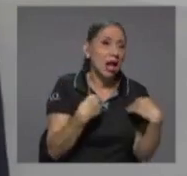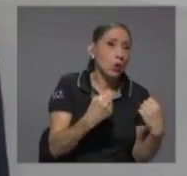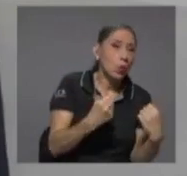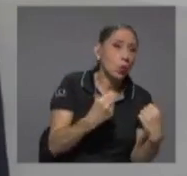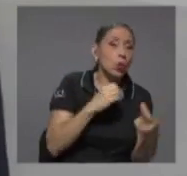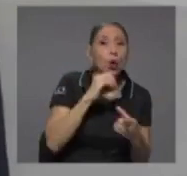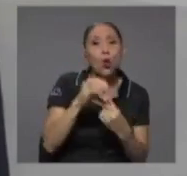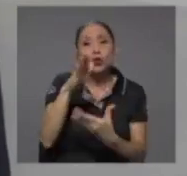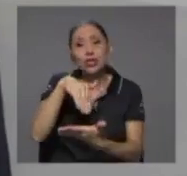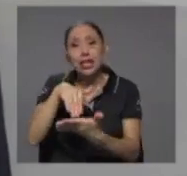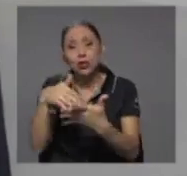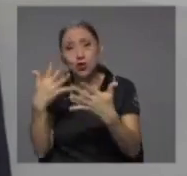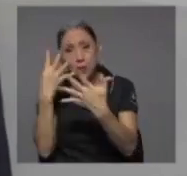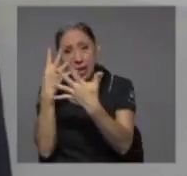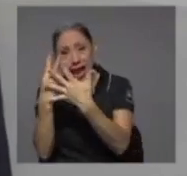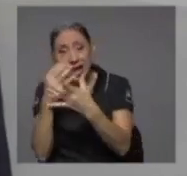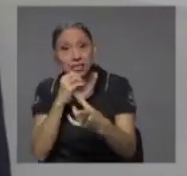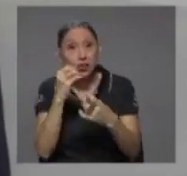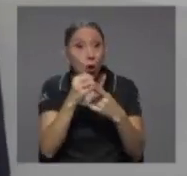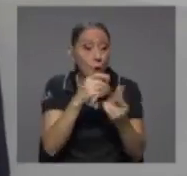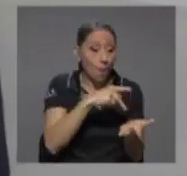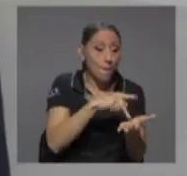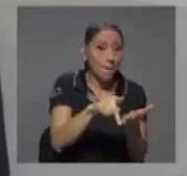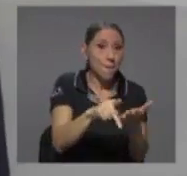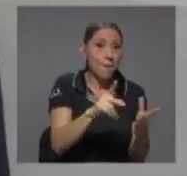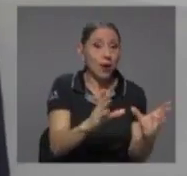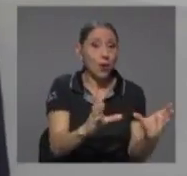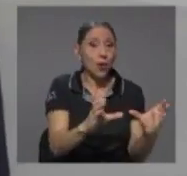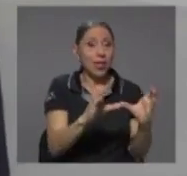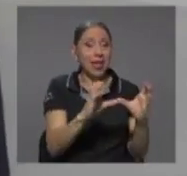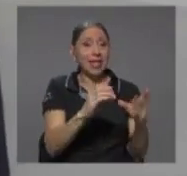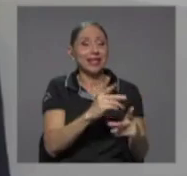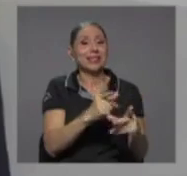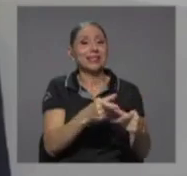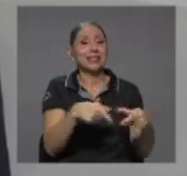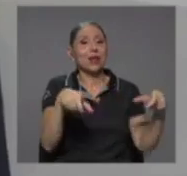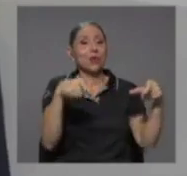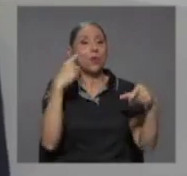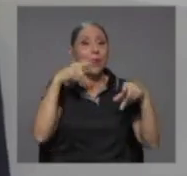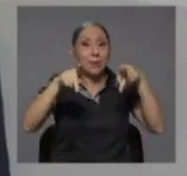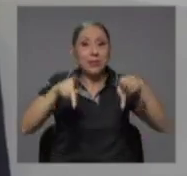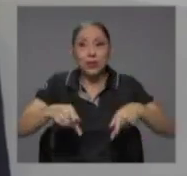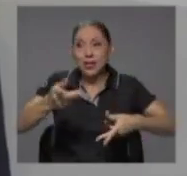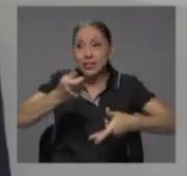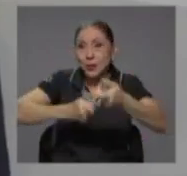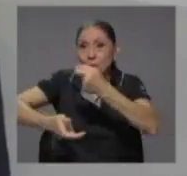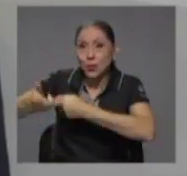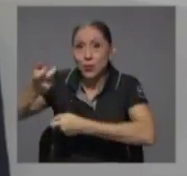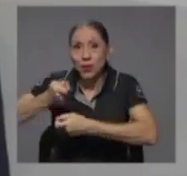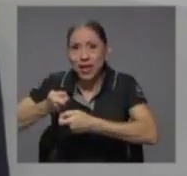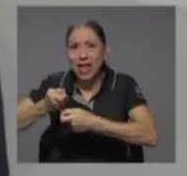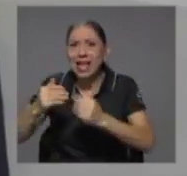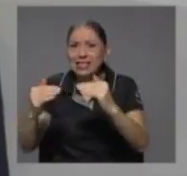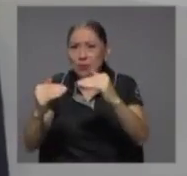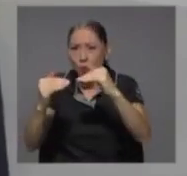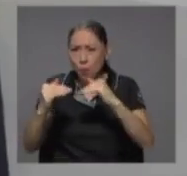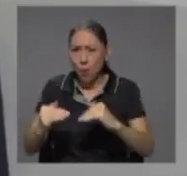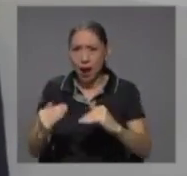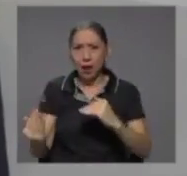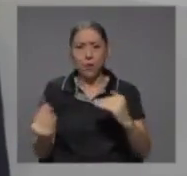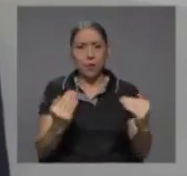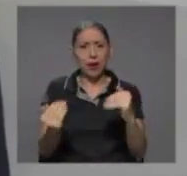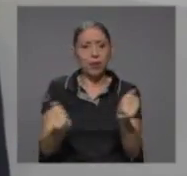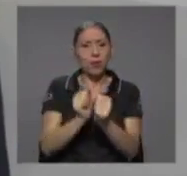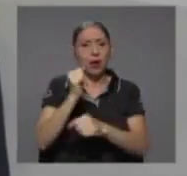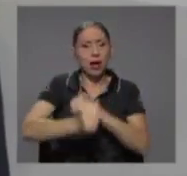los recolectores de café están por debajo de lo que han sido en años anteriores.